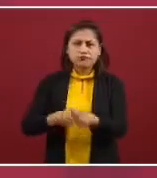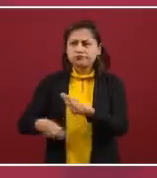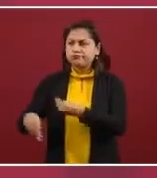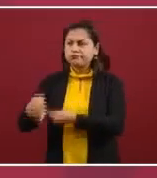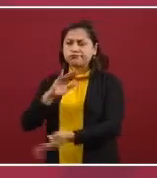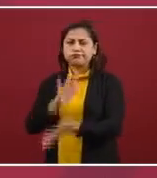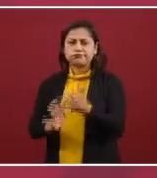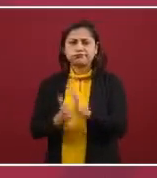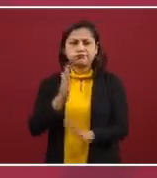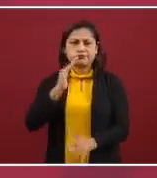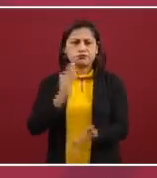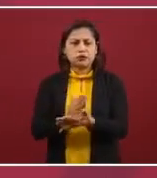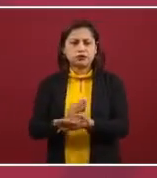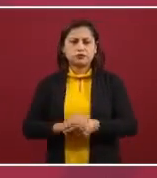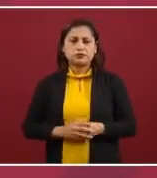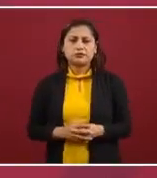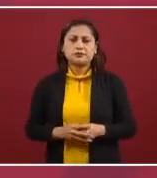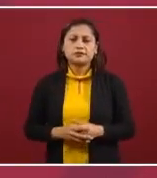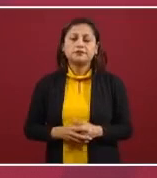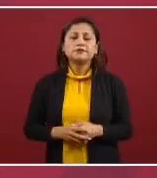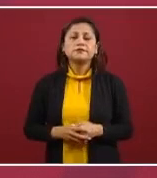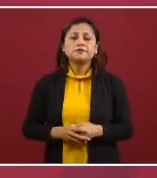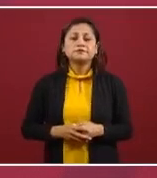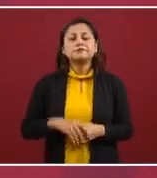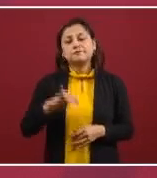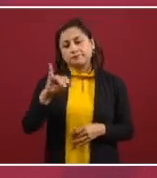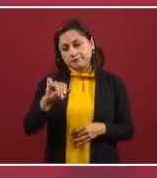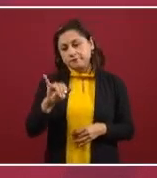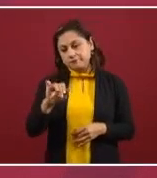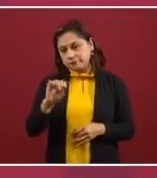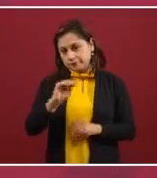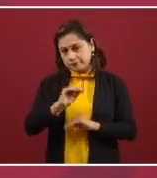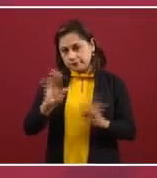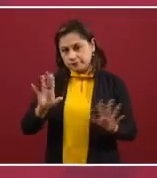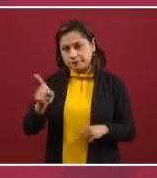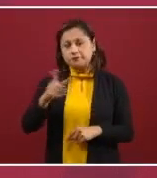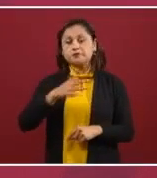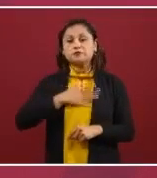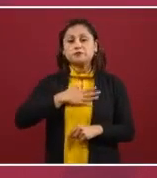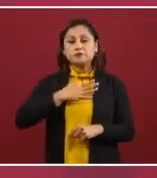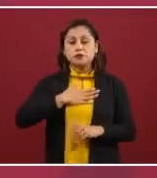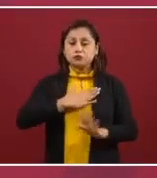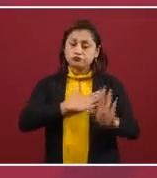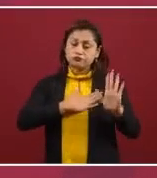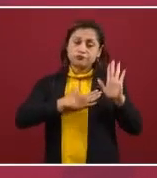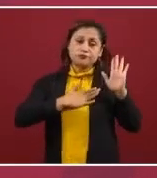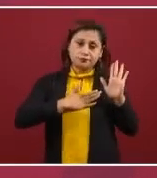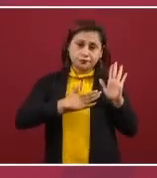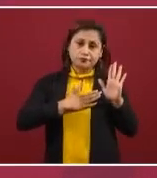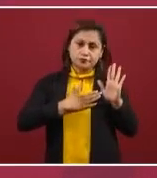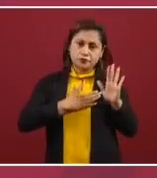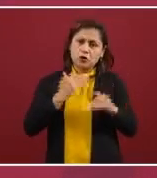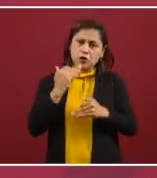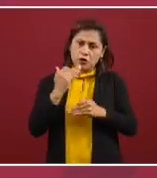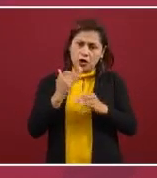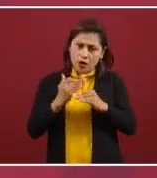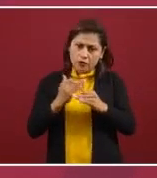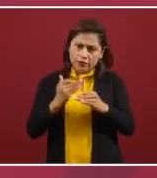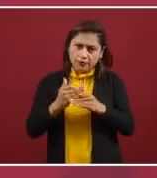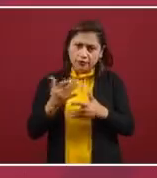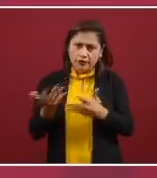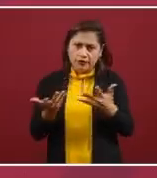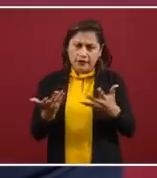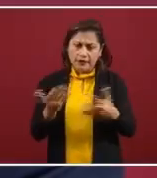haciendo, que todo el que tenga una deuda